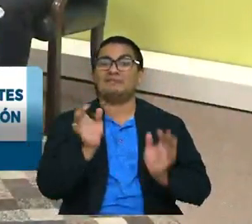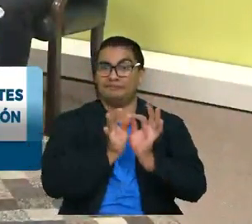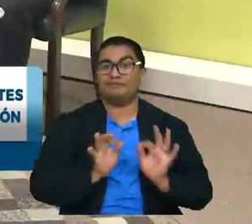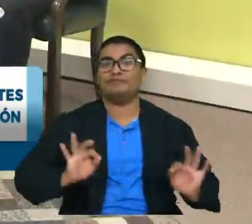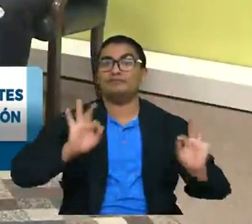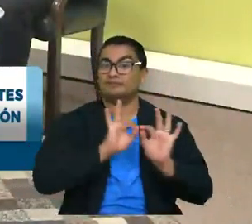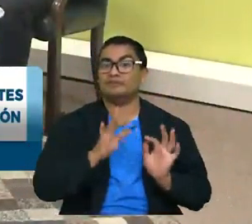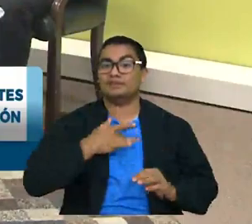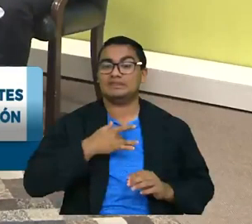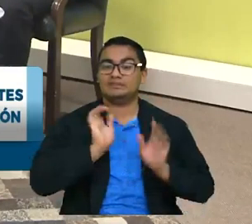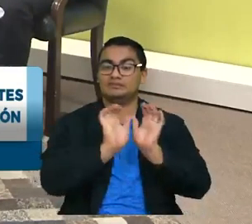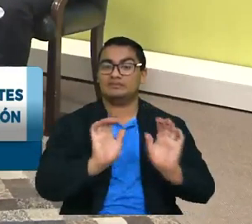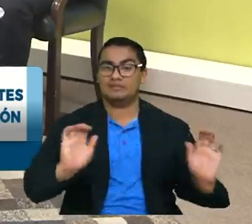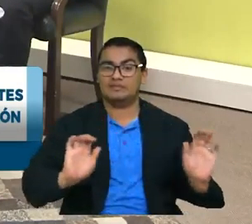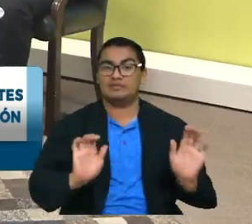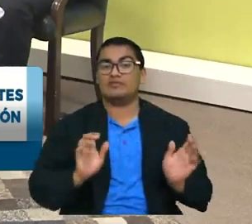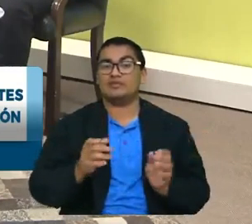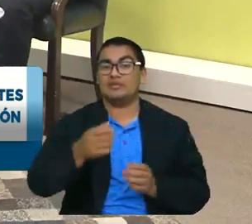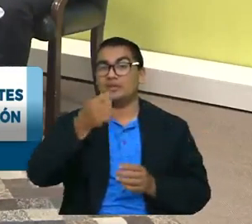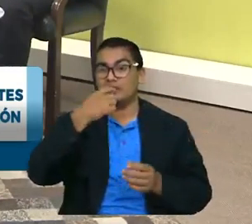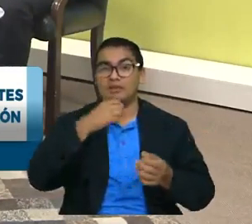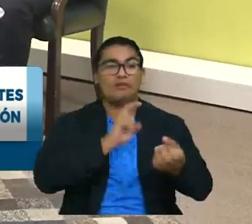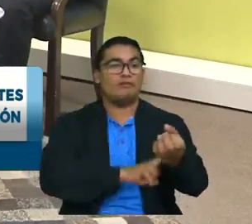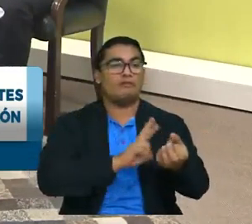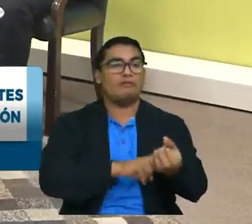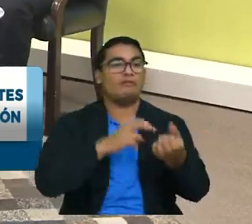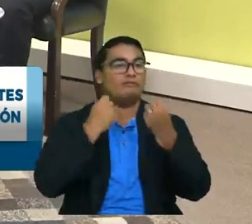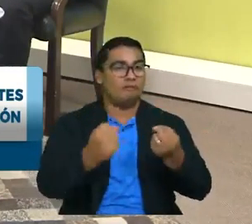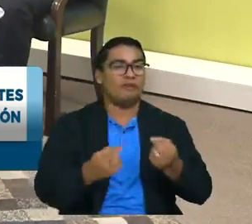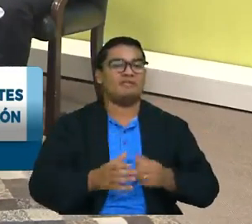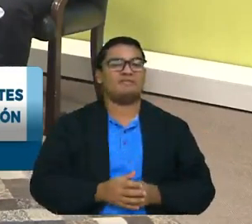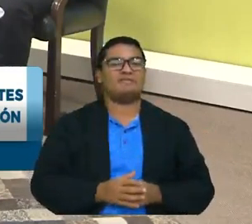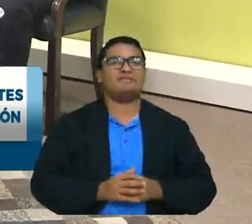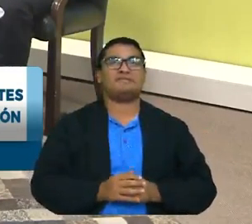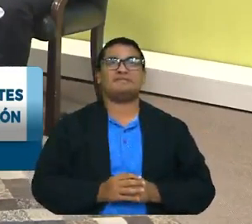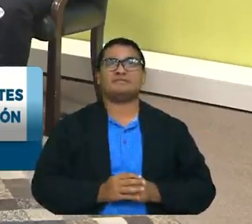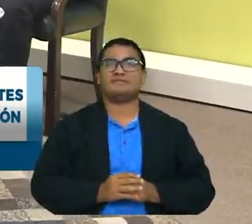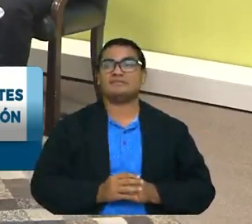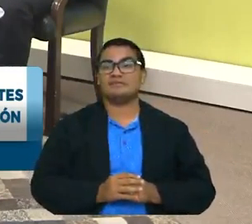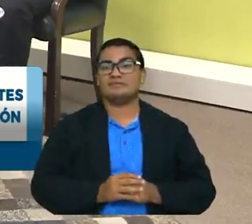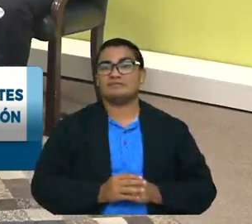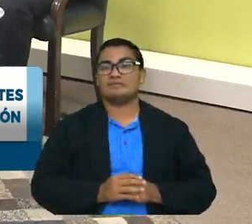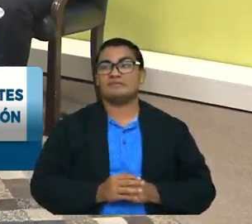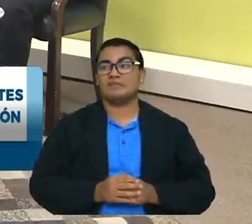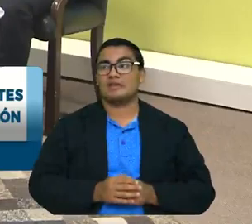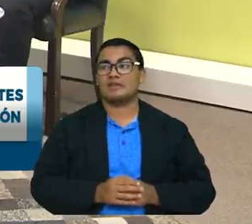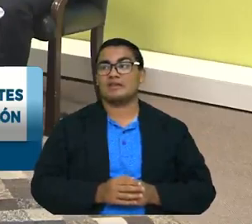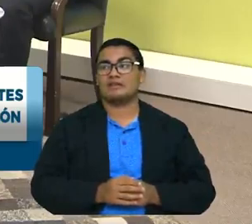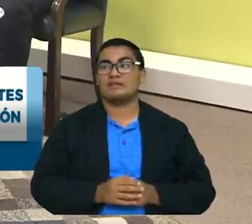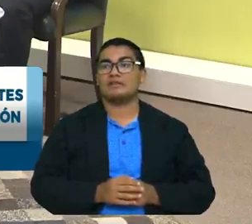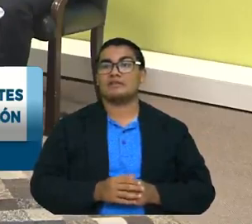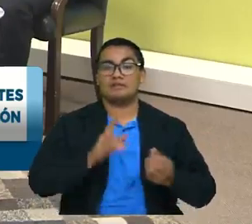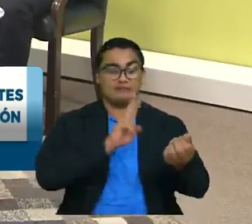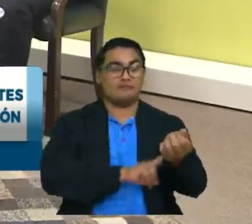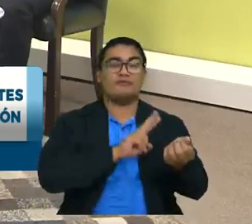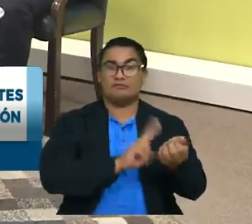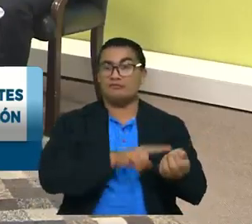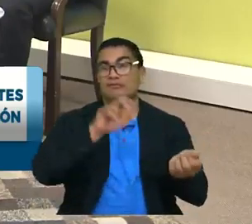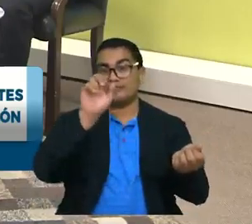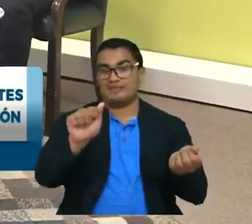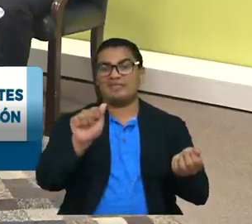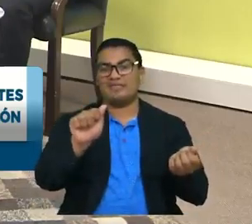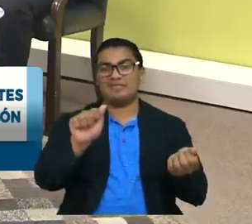y principalmente pues? Sí, de hecho también de la mano con el desparasitante nosotros aplicamos vitamina A.